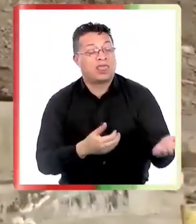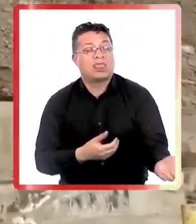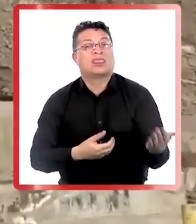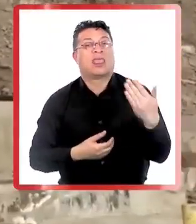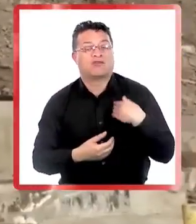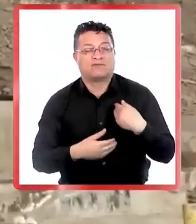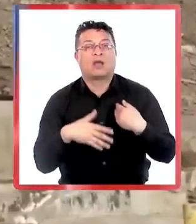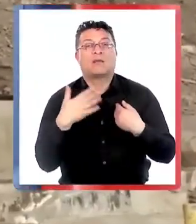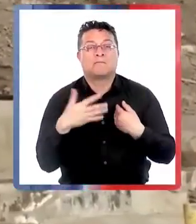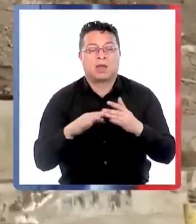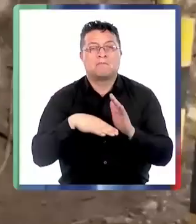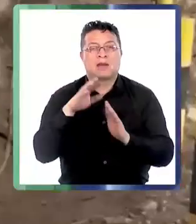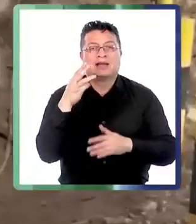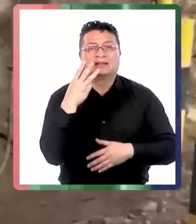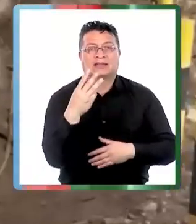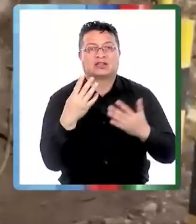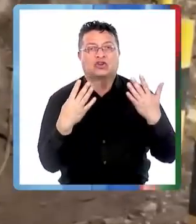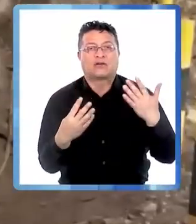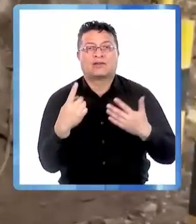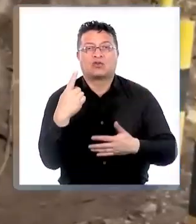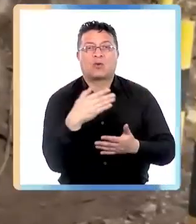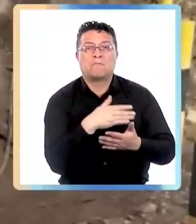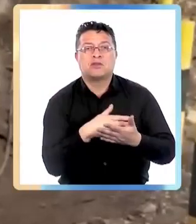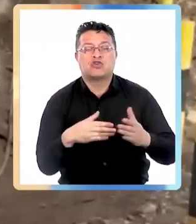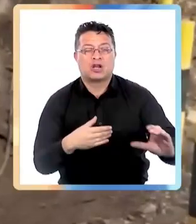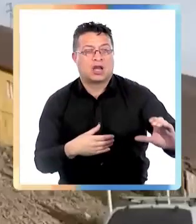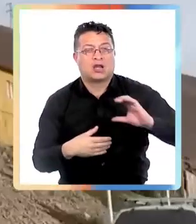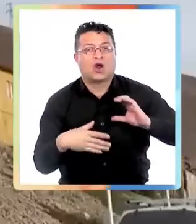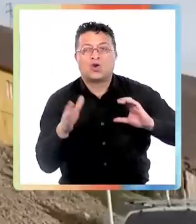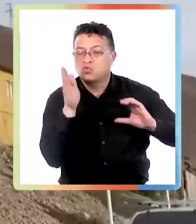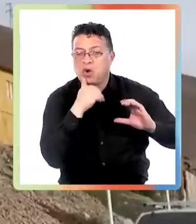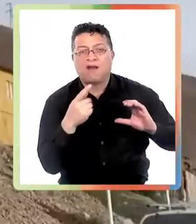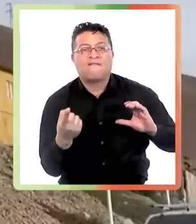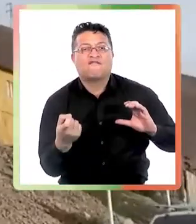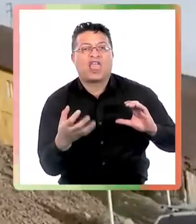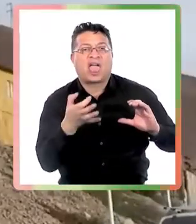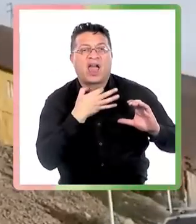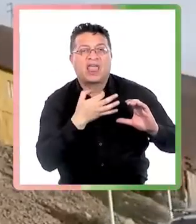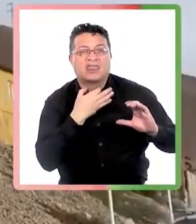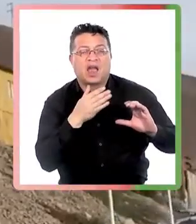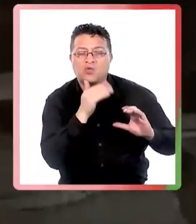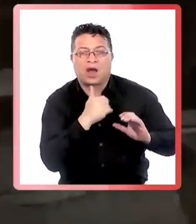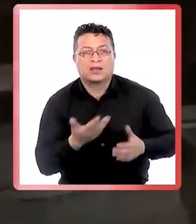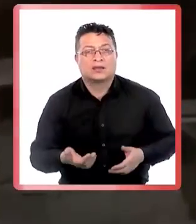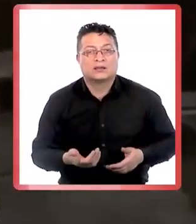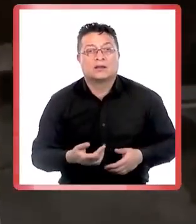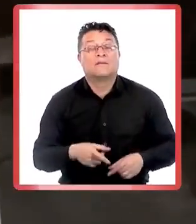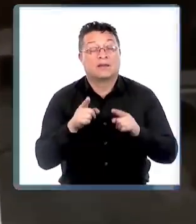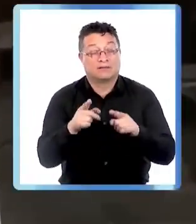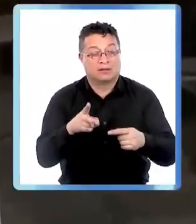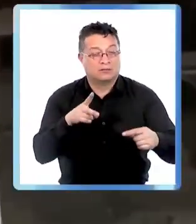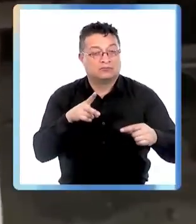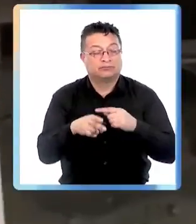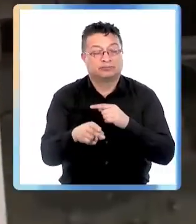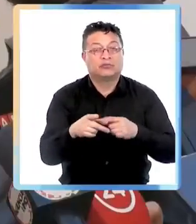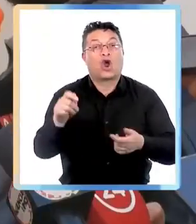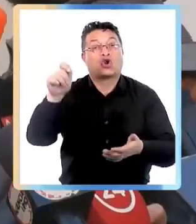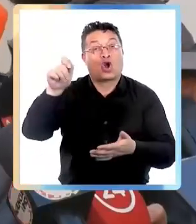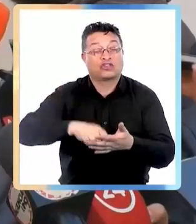podía asegurar la devolución de los más de 391 millones de pesos si no había boleta de garantía?